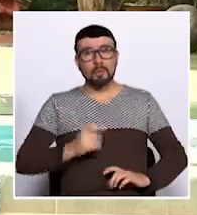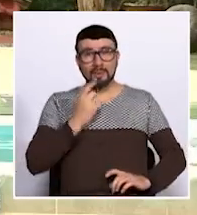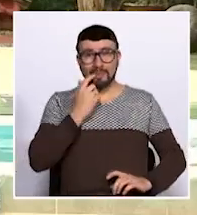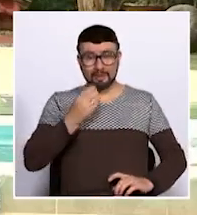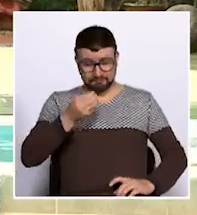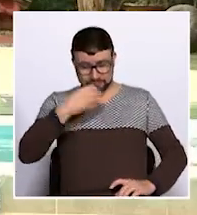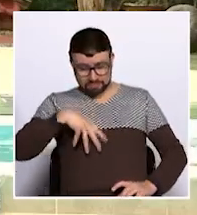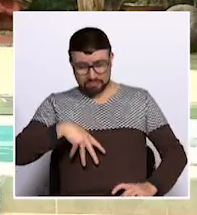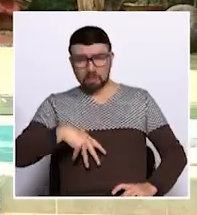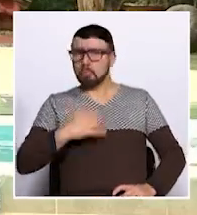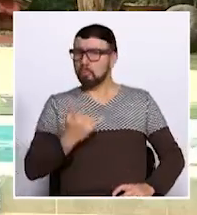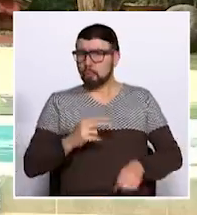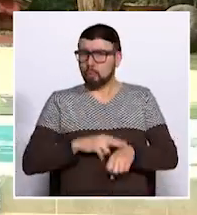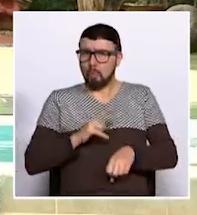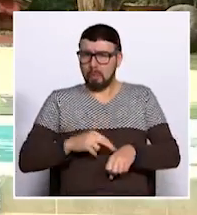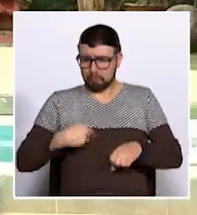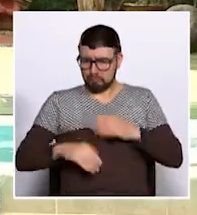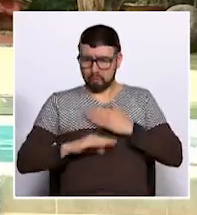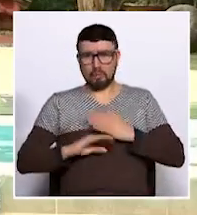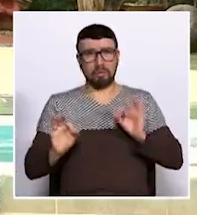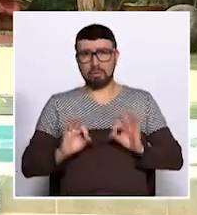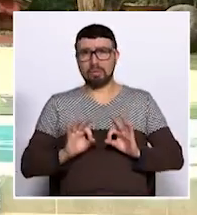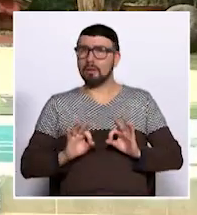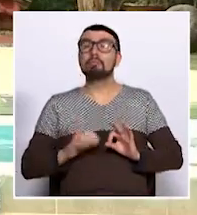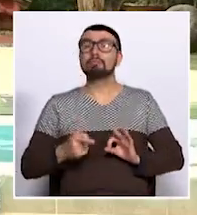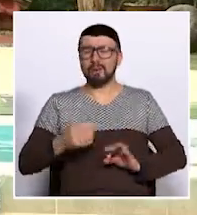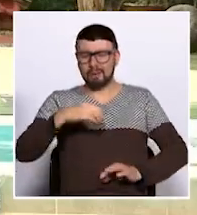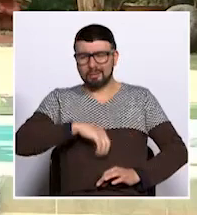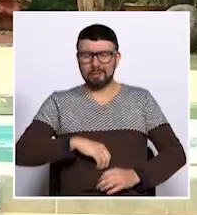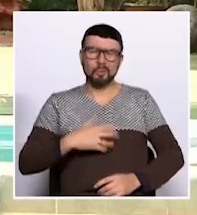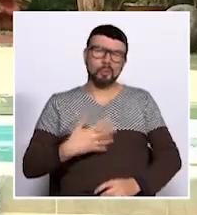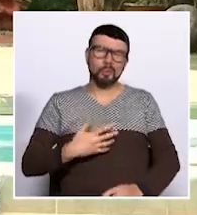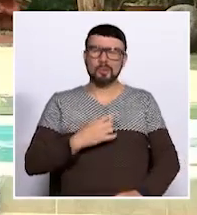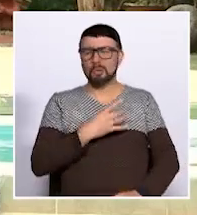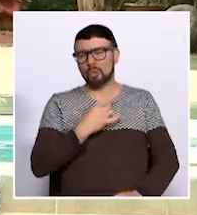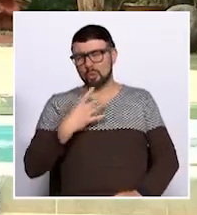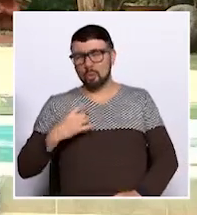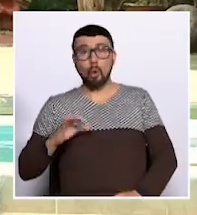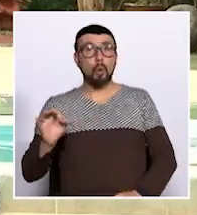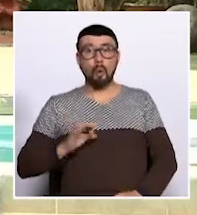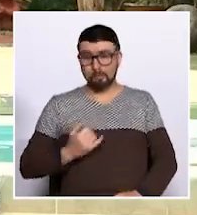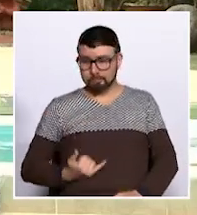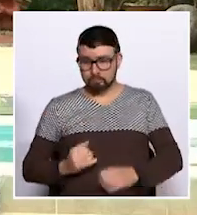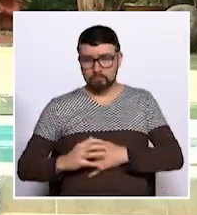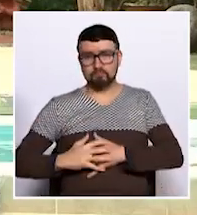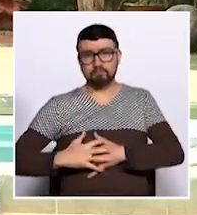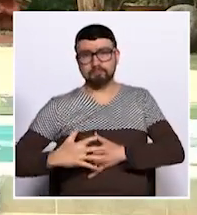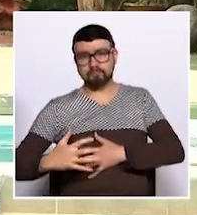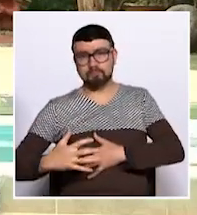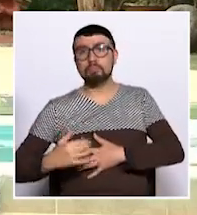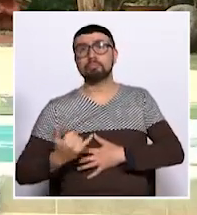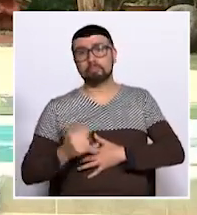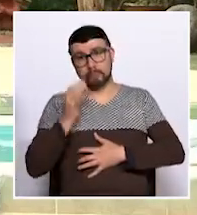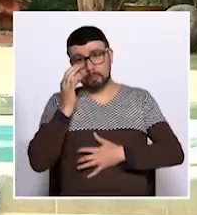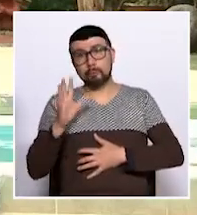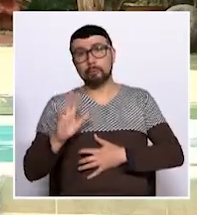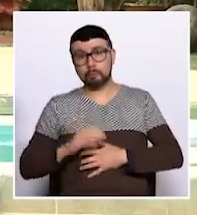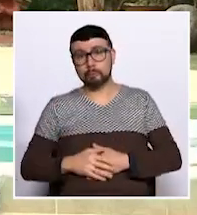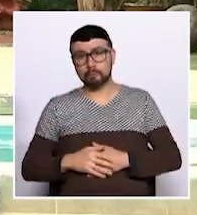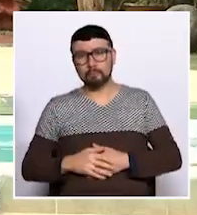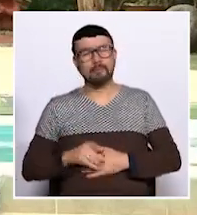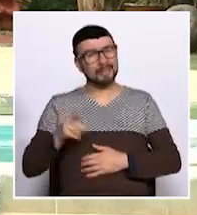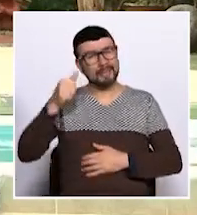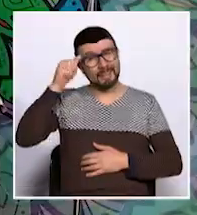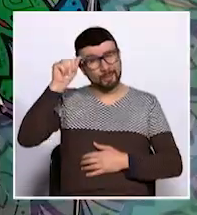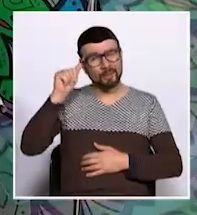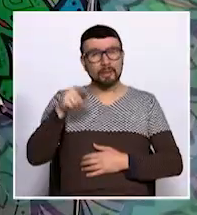hacen parte normalmente de nuestro cuerpo, pueden generar dolor o procesos inflamatorios. ¿Sí? Para recordar un poquito la